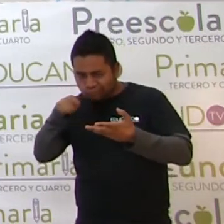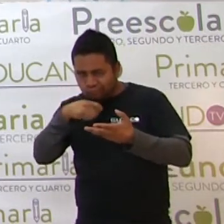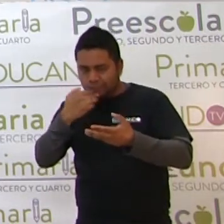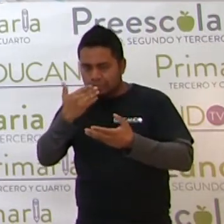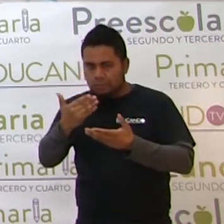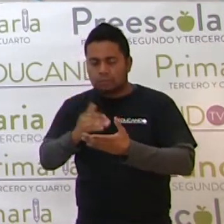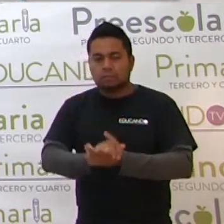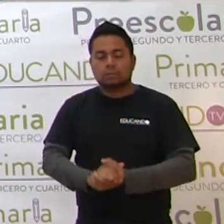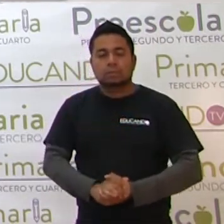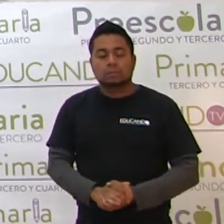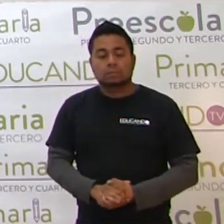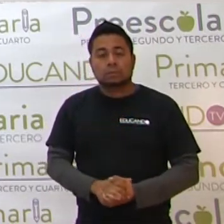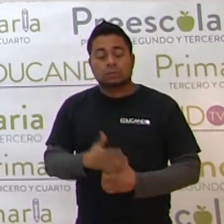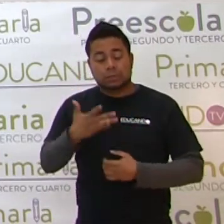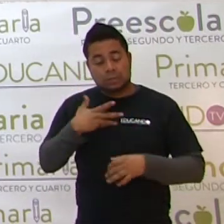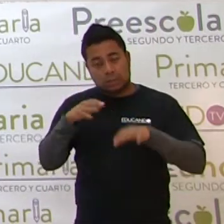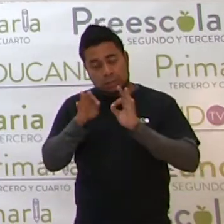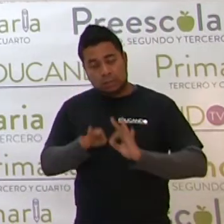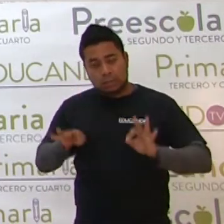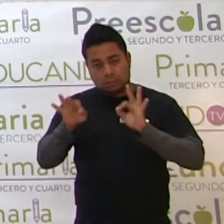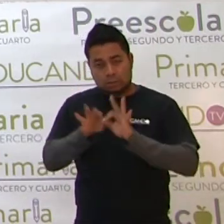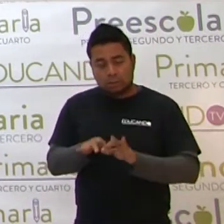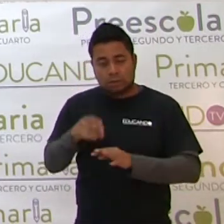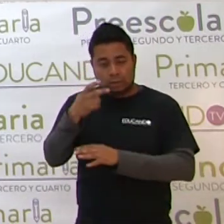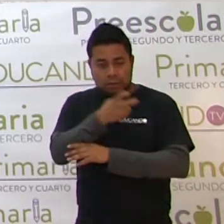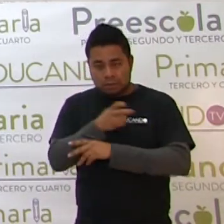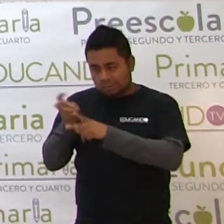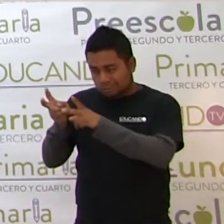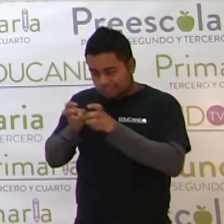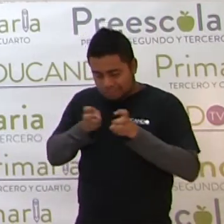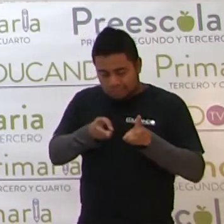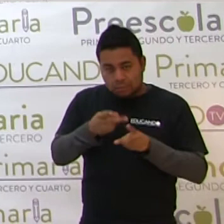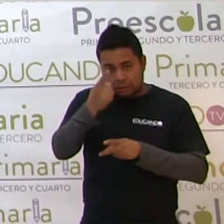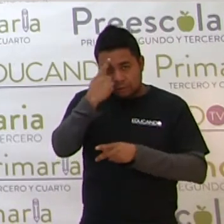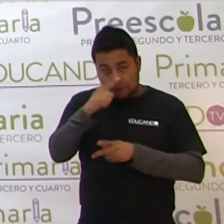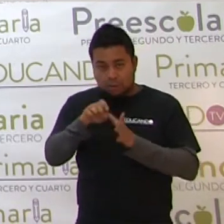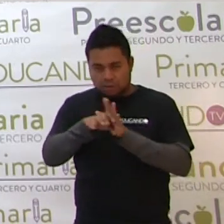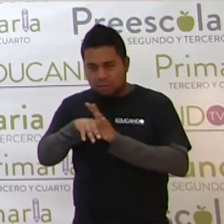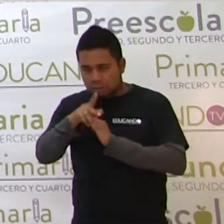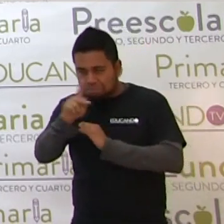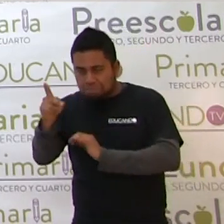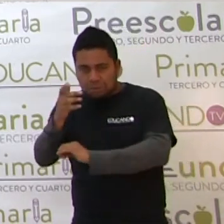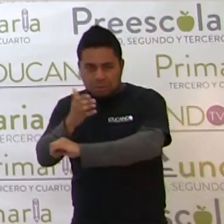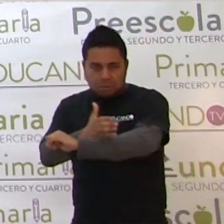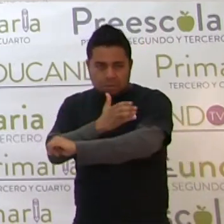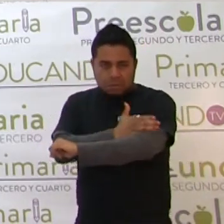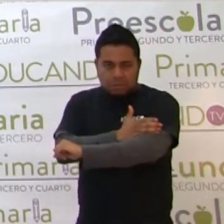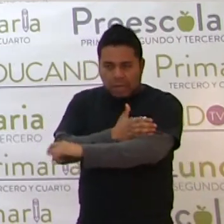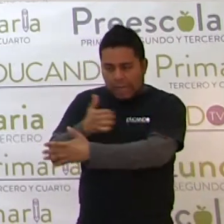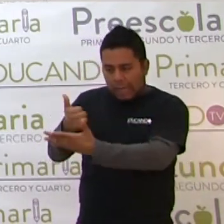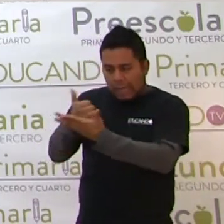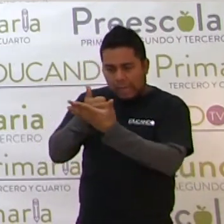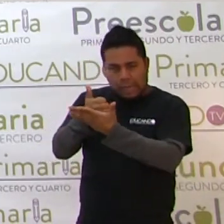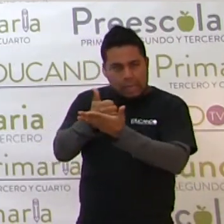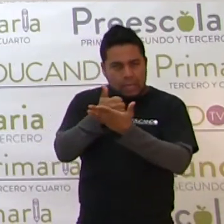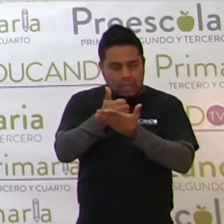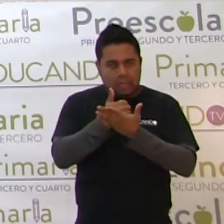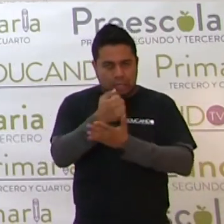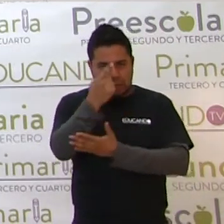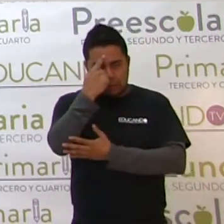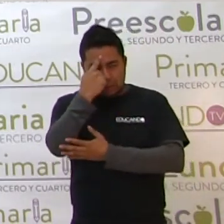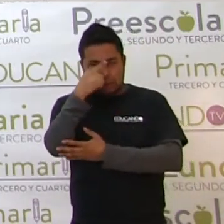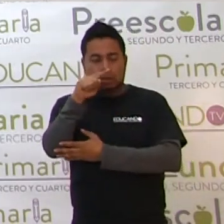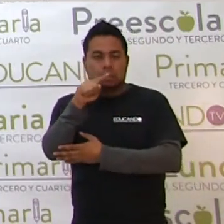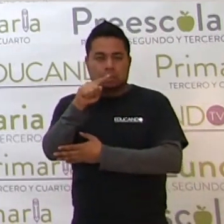Es importante que tomemos estas referencias para que sus compañeros les vayan ayudando a